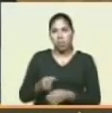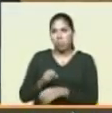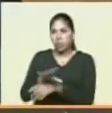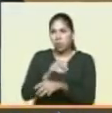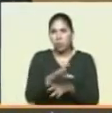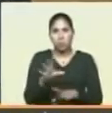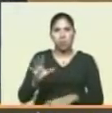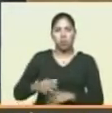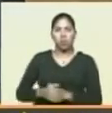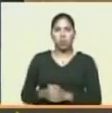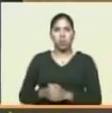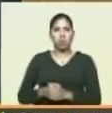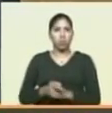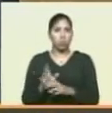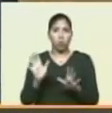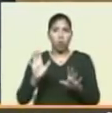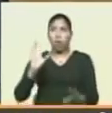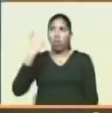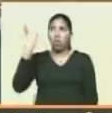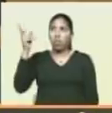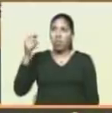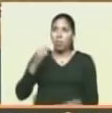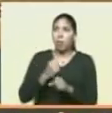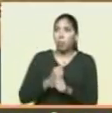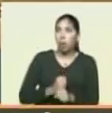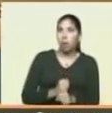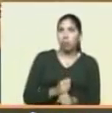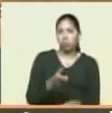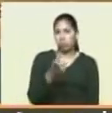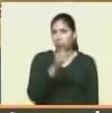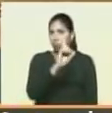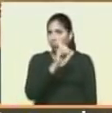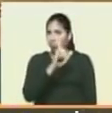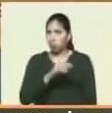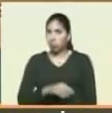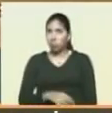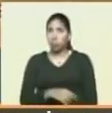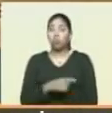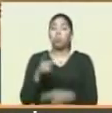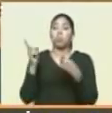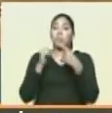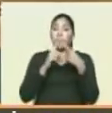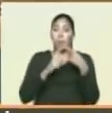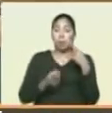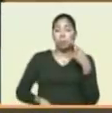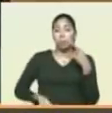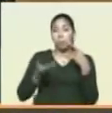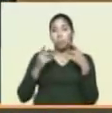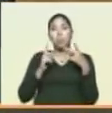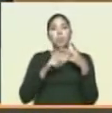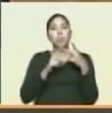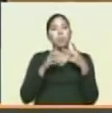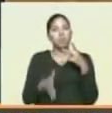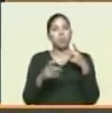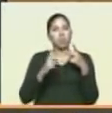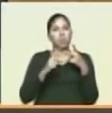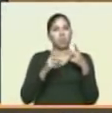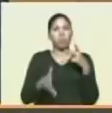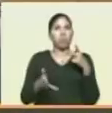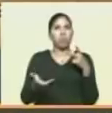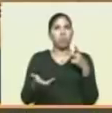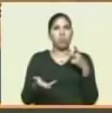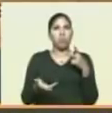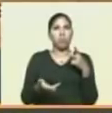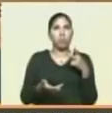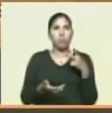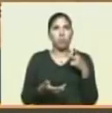Esos tiempos no esperan. Esa es una primera cualidad de la agricultura. Y una segunda cualidad de la agricultura es